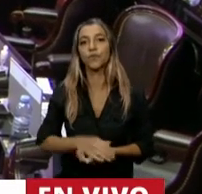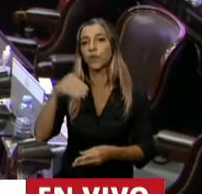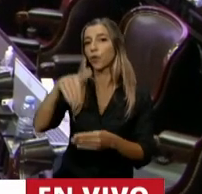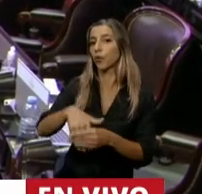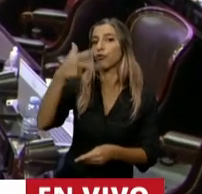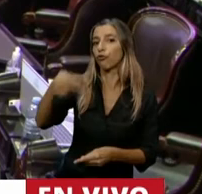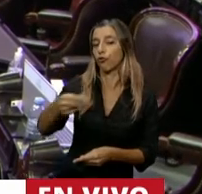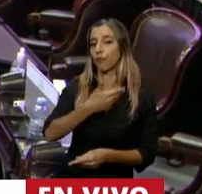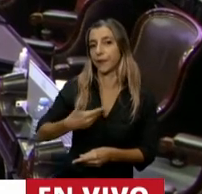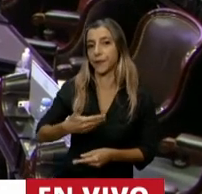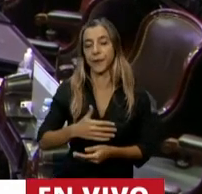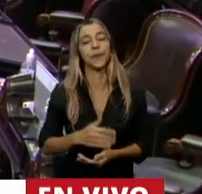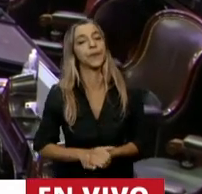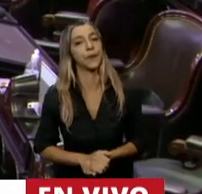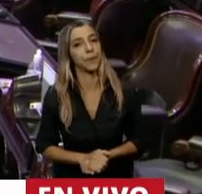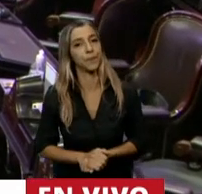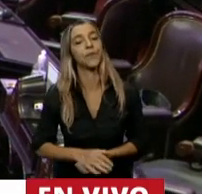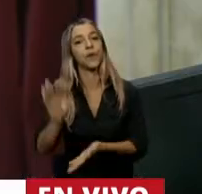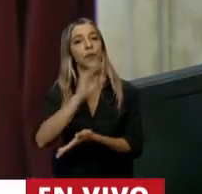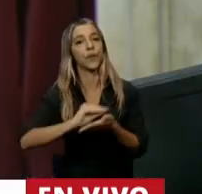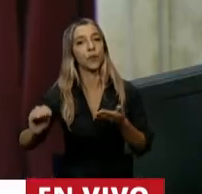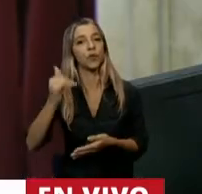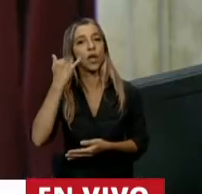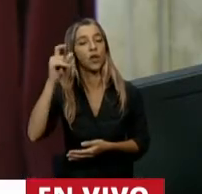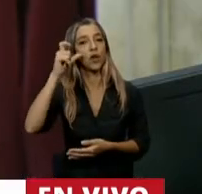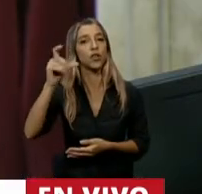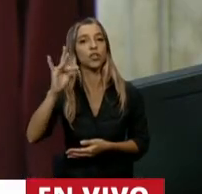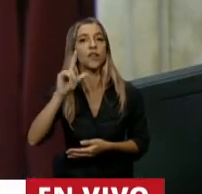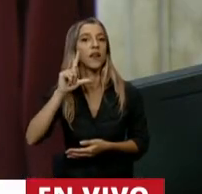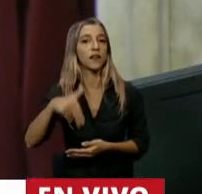Negativo, presidente. Diputado Zetling.